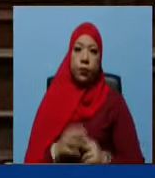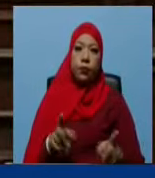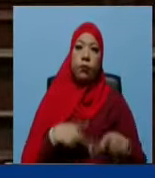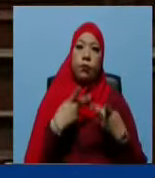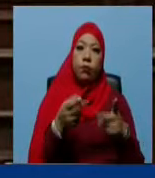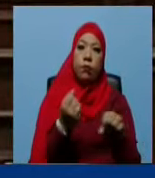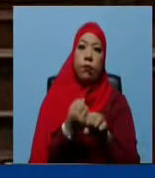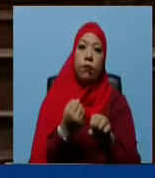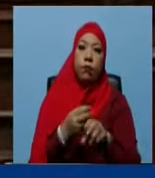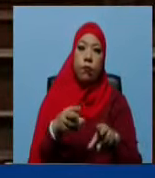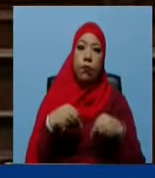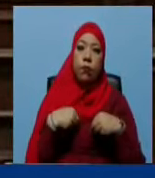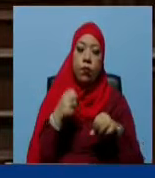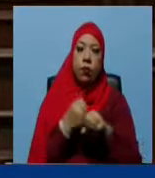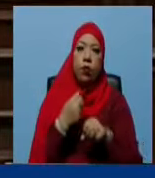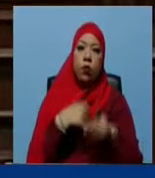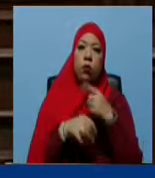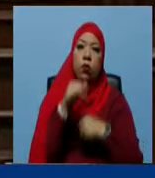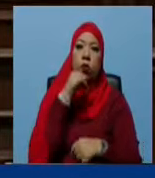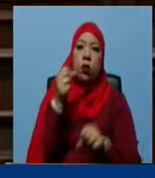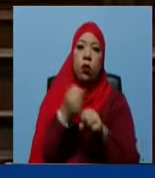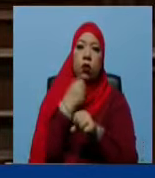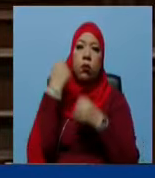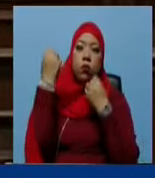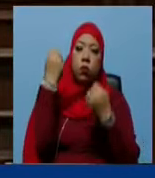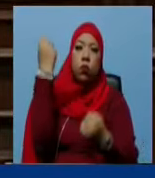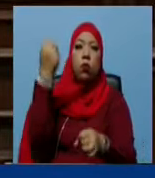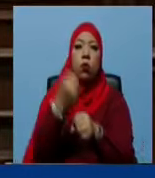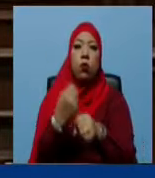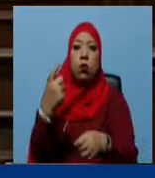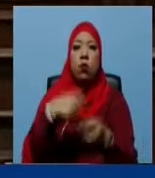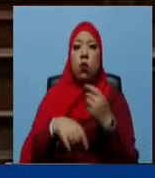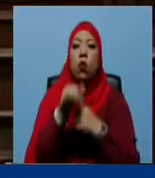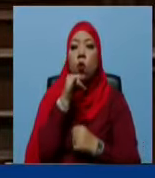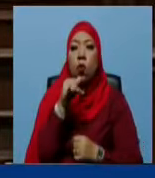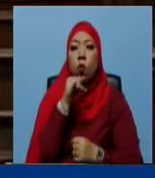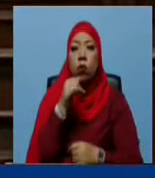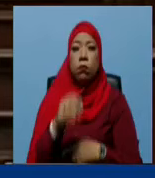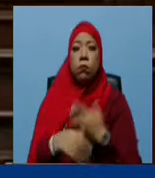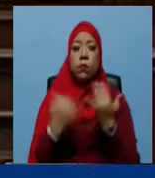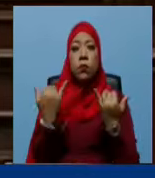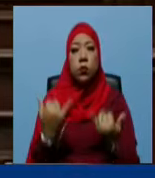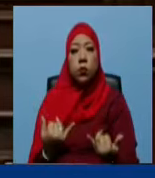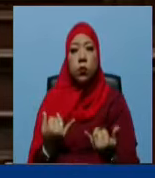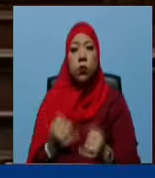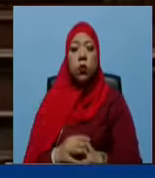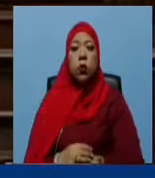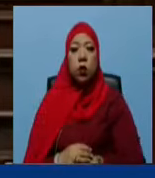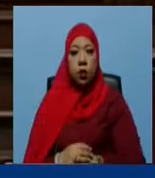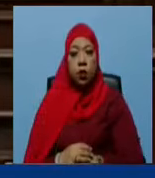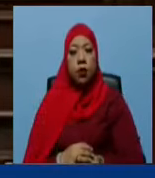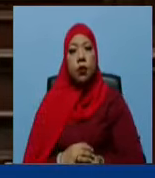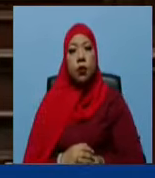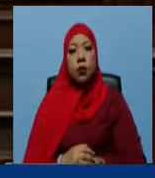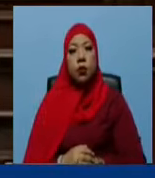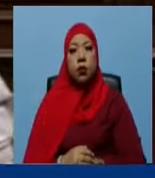valiente, decidido, combatiente de todas las horas, de todos los minutos.